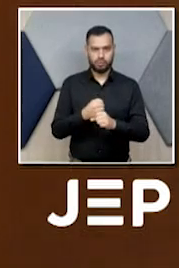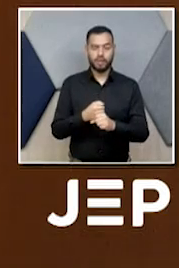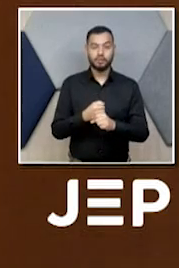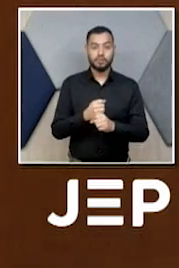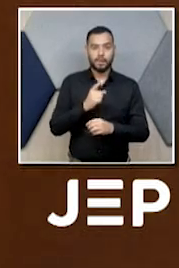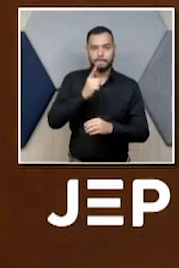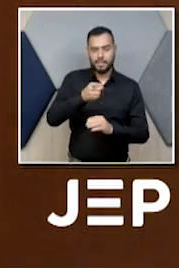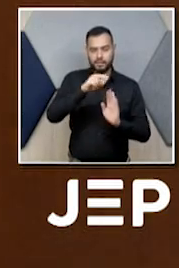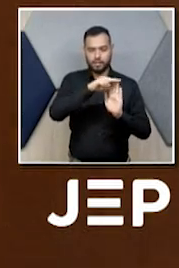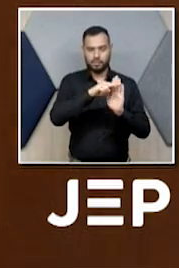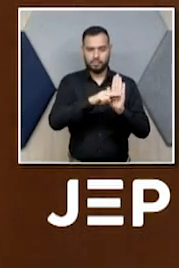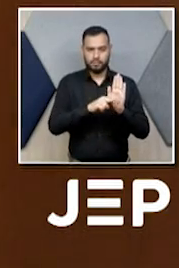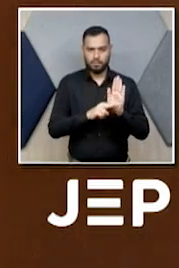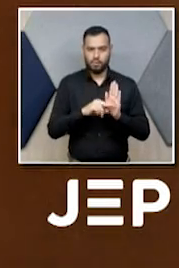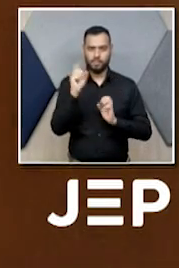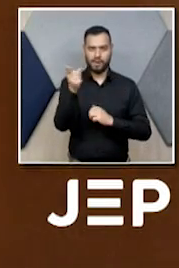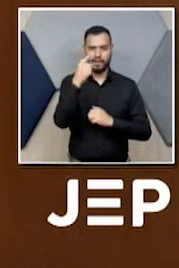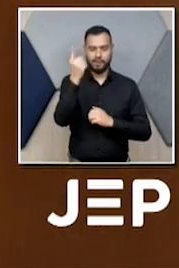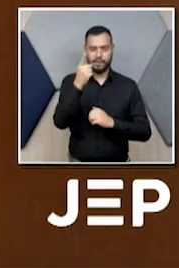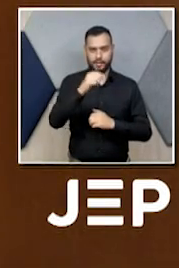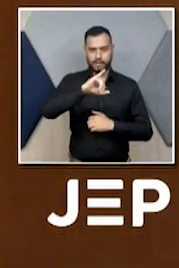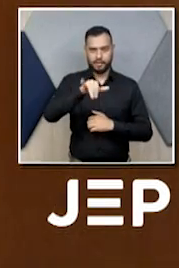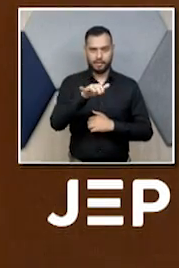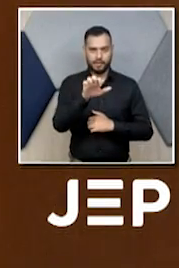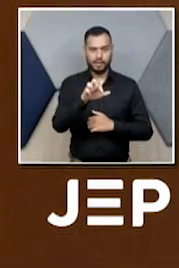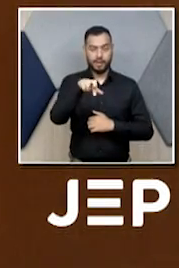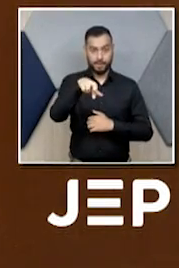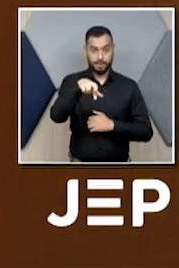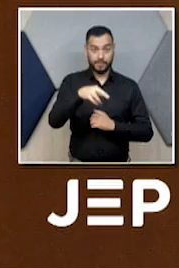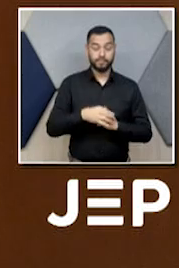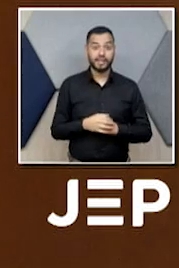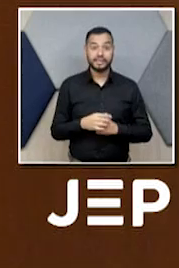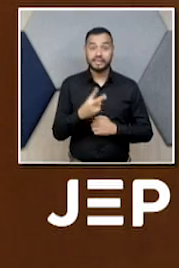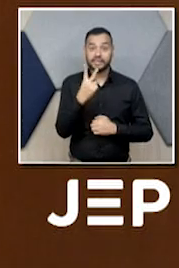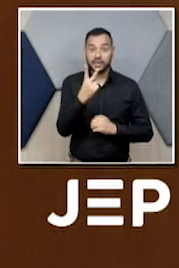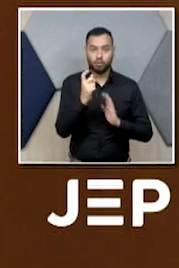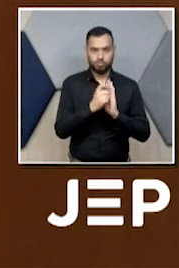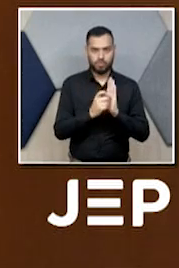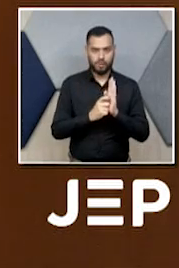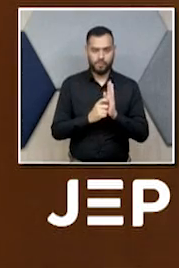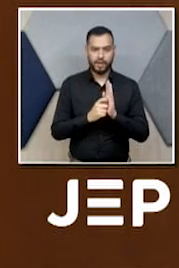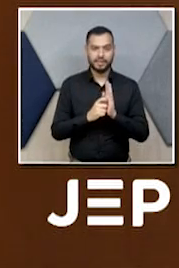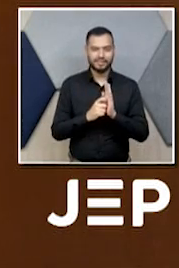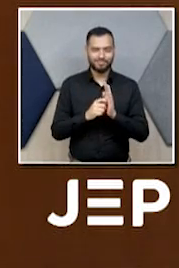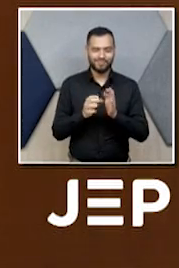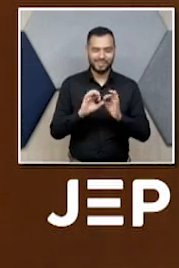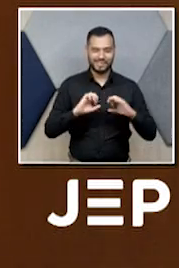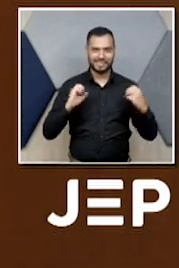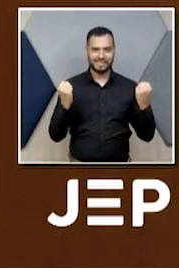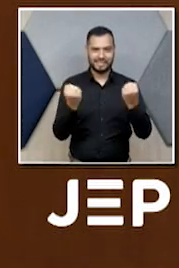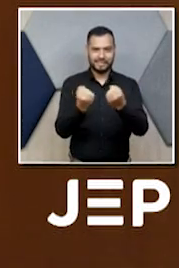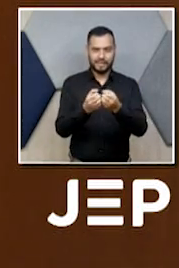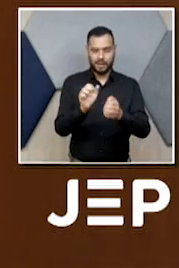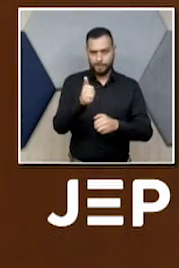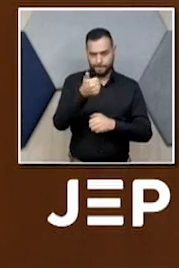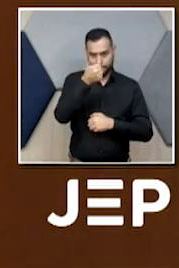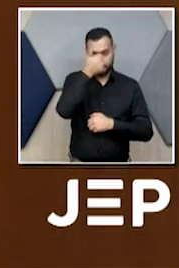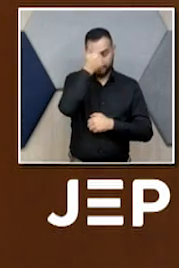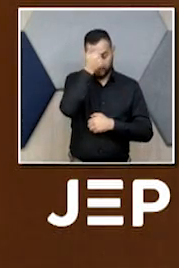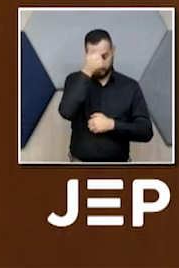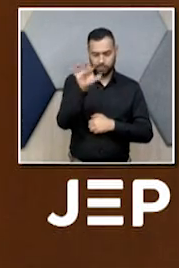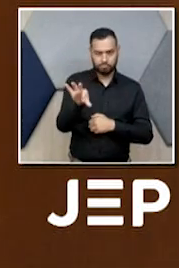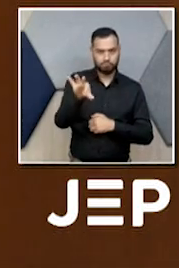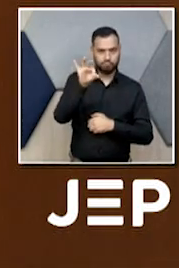la Jurisdicción. Esta es la segunda vez que la Sala Plena elige a quienes ocuparán la presidencia y la vicepresidencia de